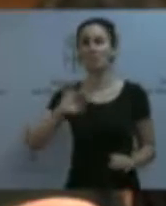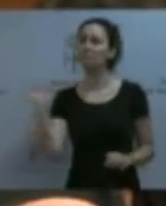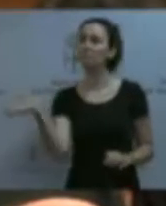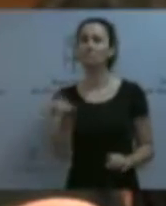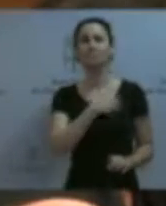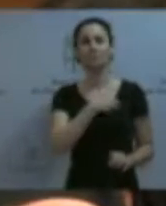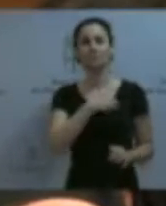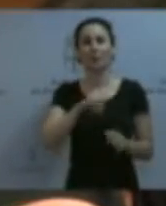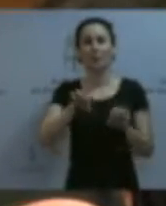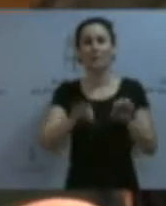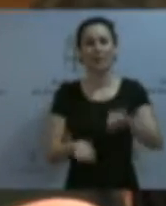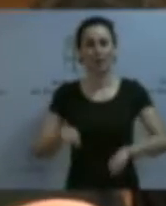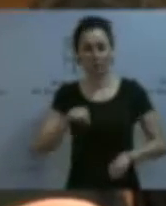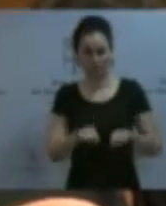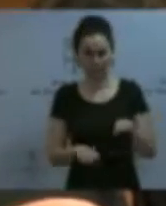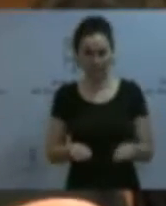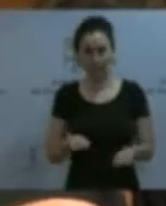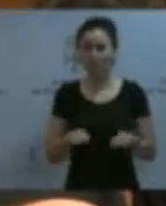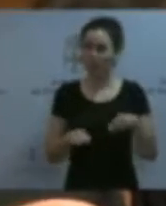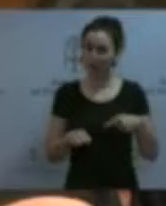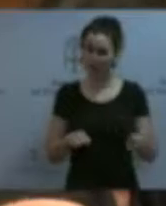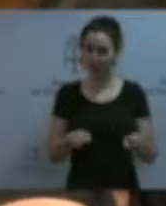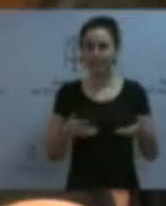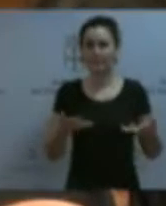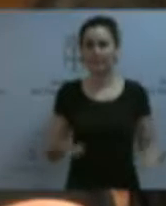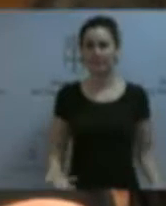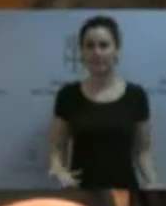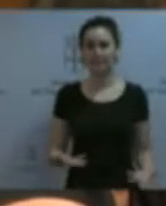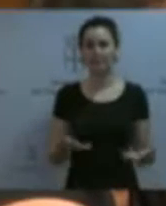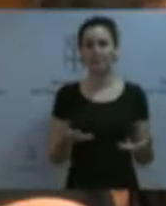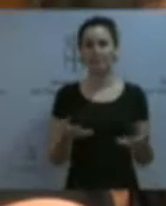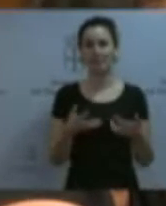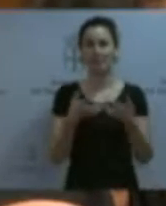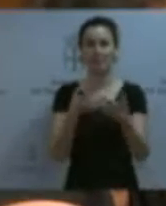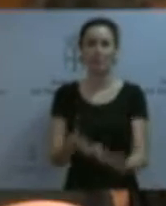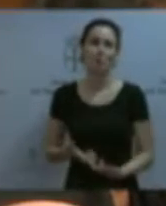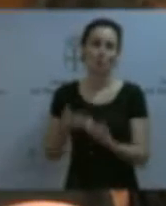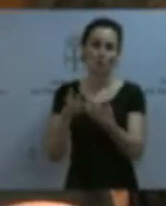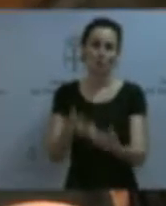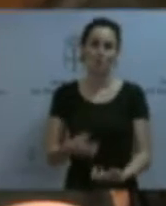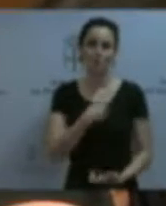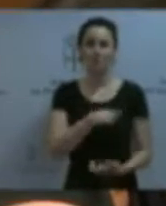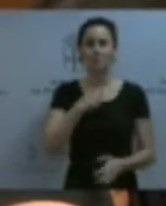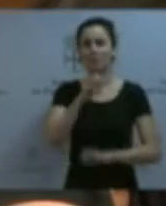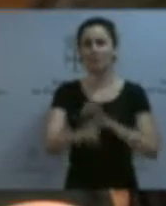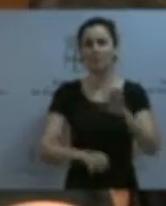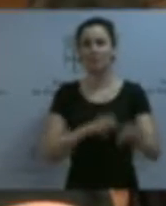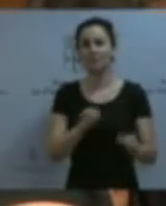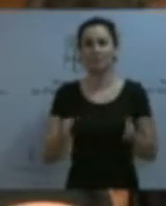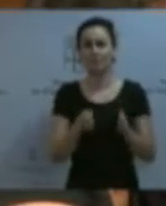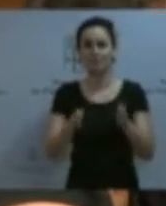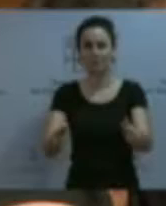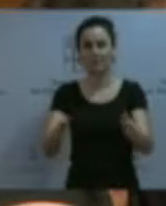piragüismo y inmerso en una batalla con el comité organizador del descenso internacional del